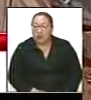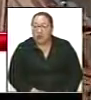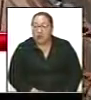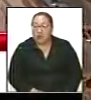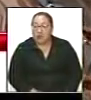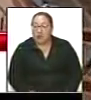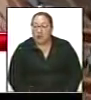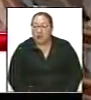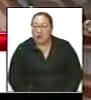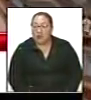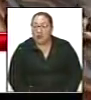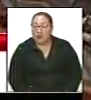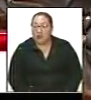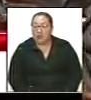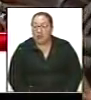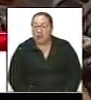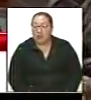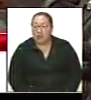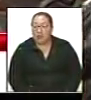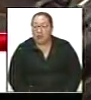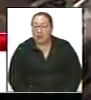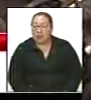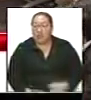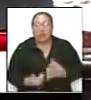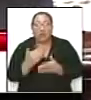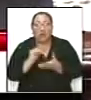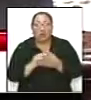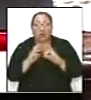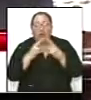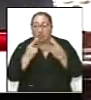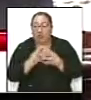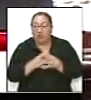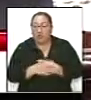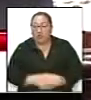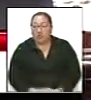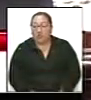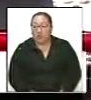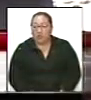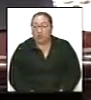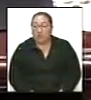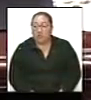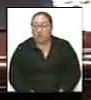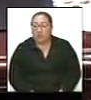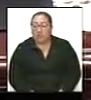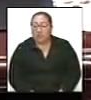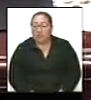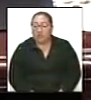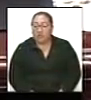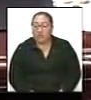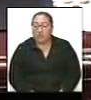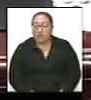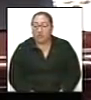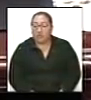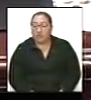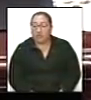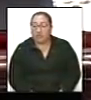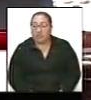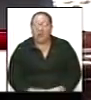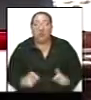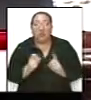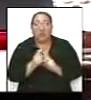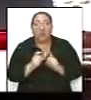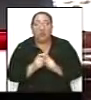delito de peculado en agravio del Estado individualizado en el ejército peruano. Acaba de reanudarse la sesión. Tiene la